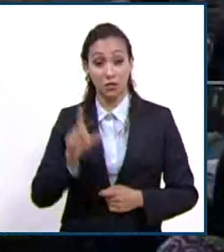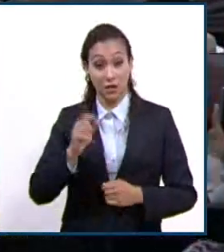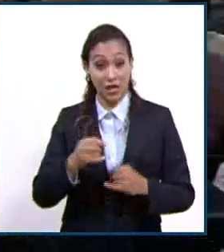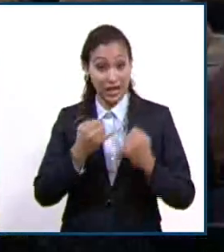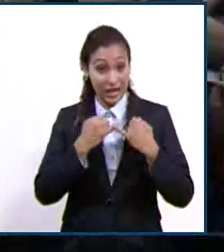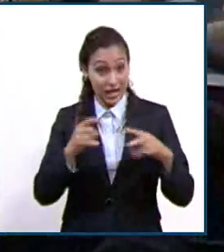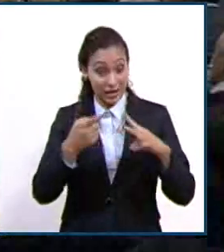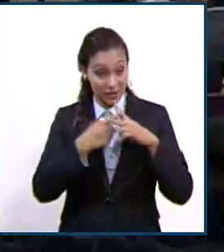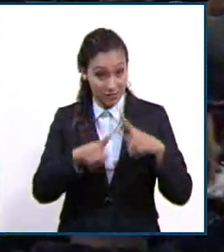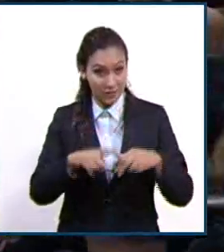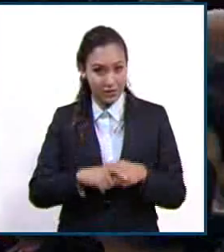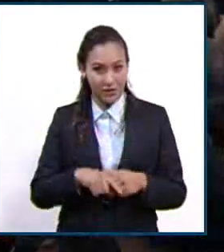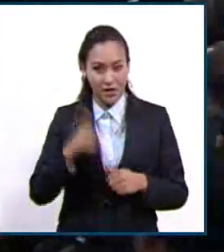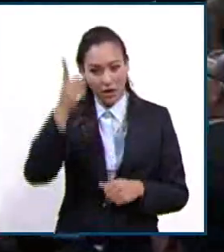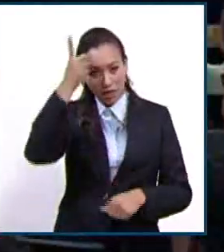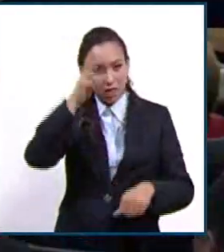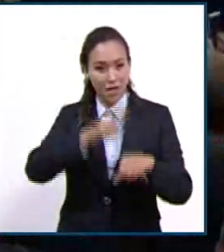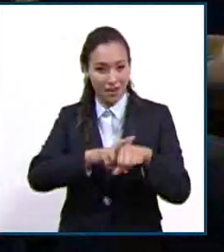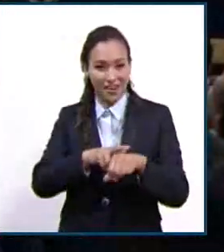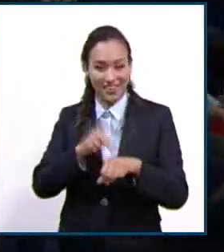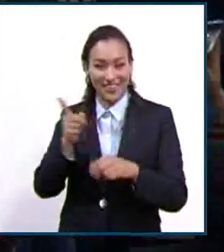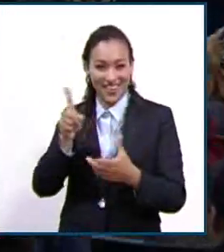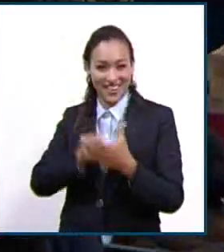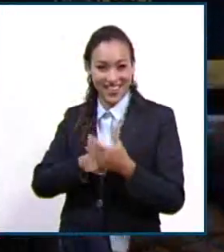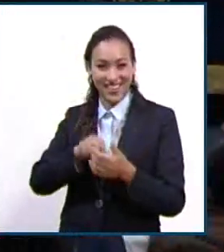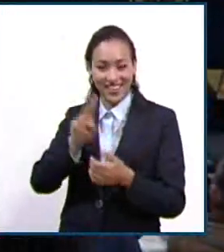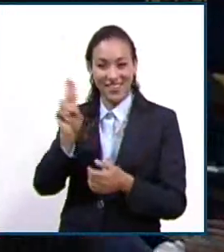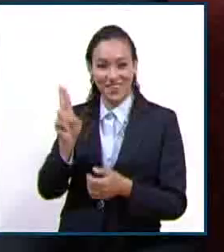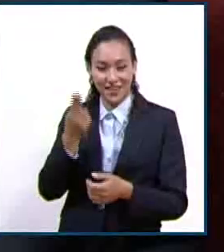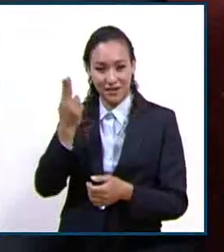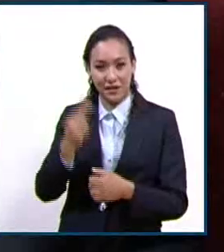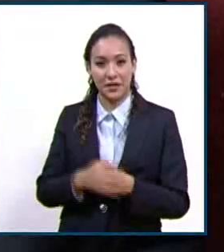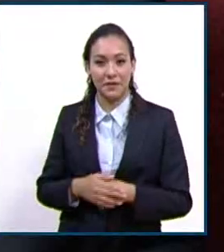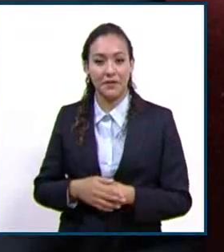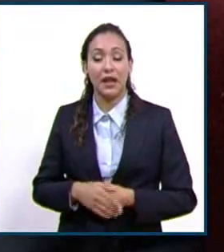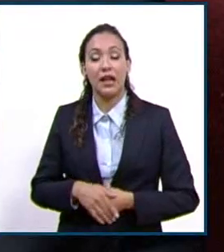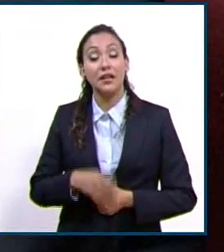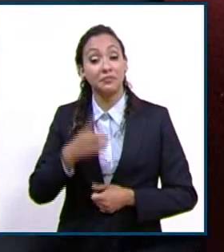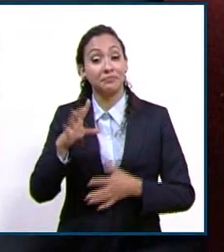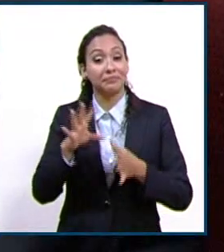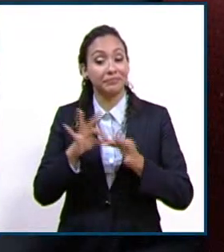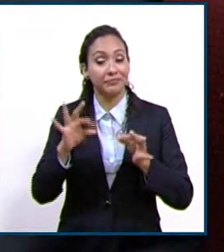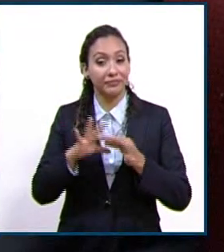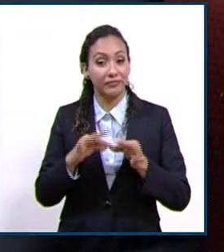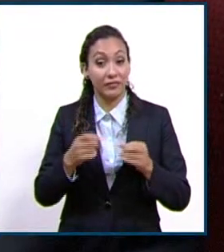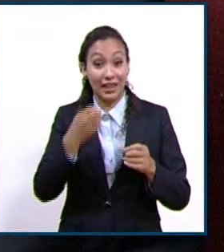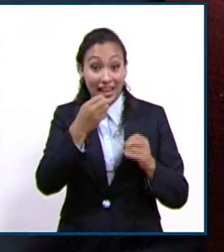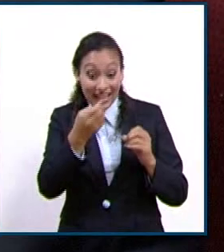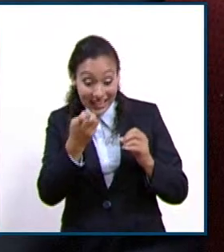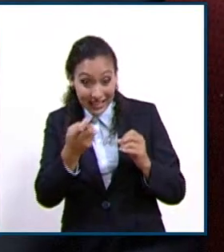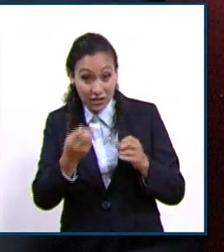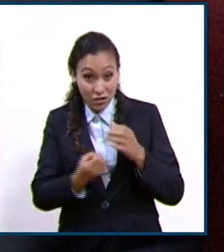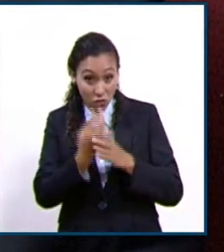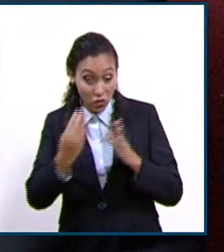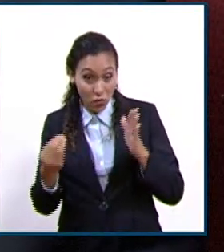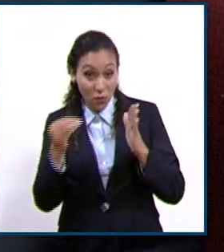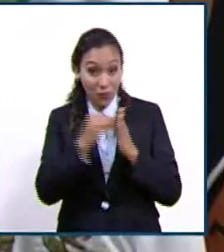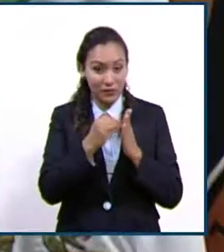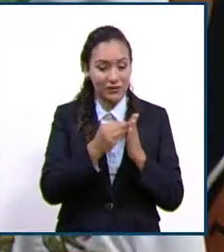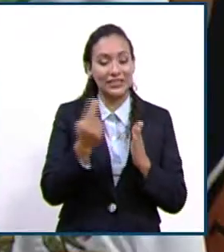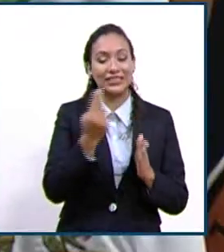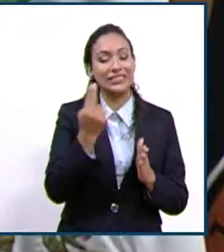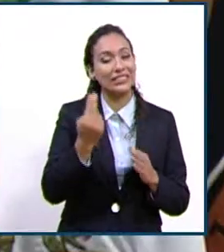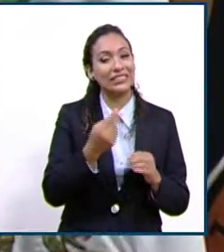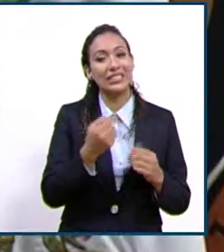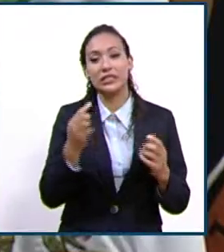inauguración, el director de la facultad, Raúl Contreras Bustamante, confió en que este código, que deberá estar en vigencia en todo el país a